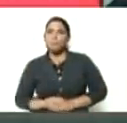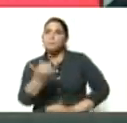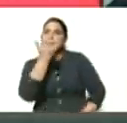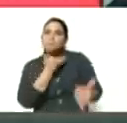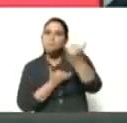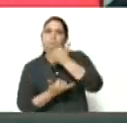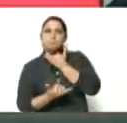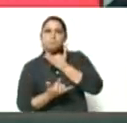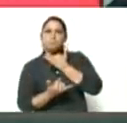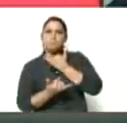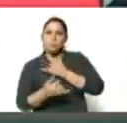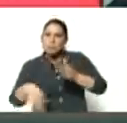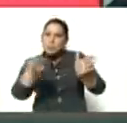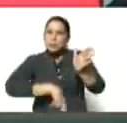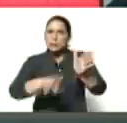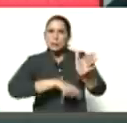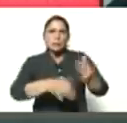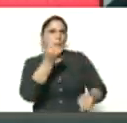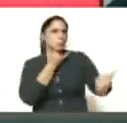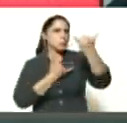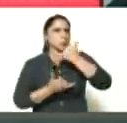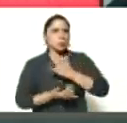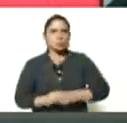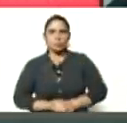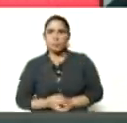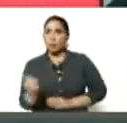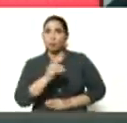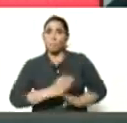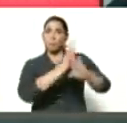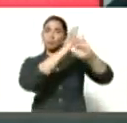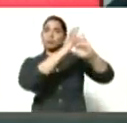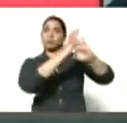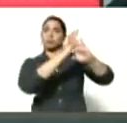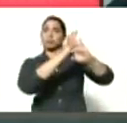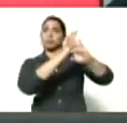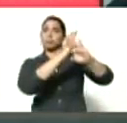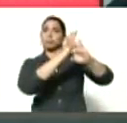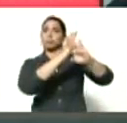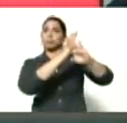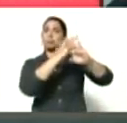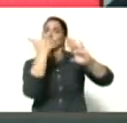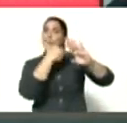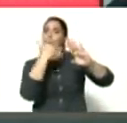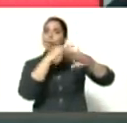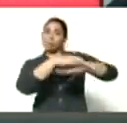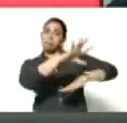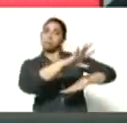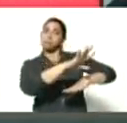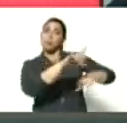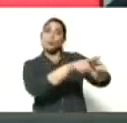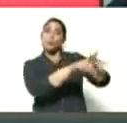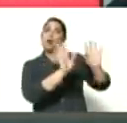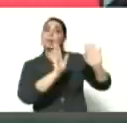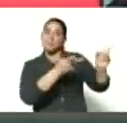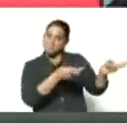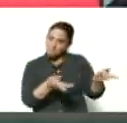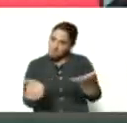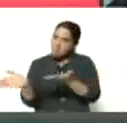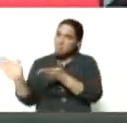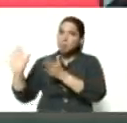equivocarse y cometer errores, no lo interrumpas. Déjalo como está,